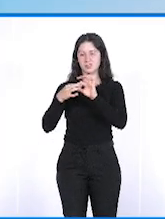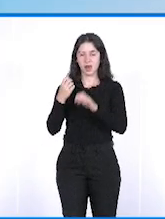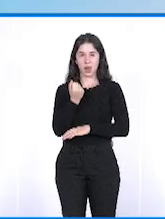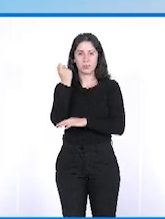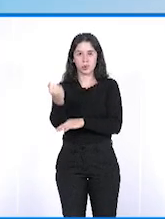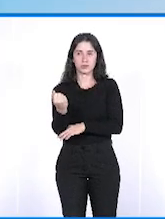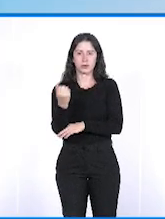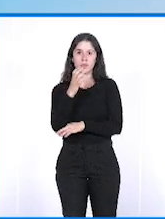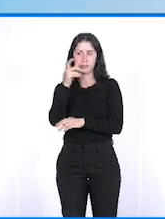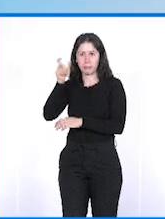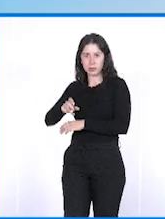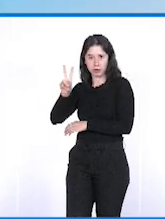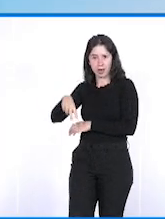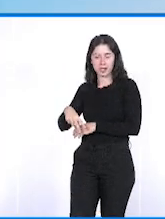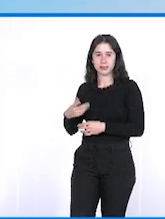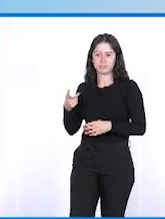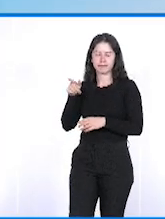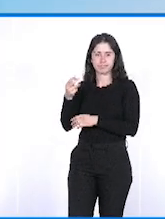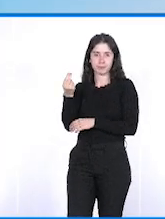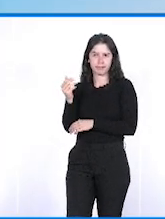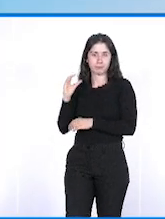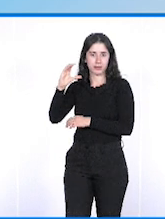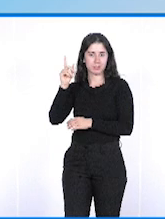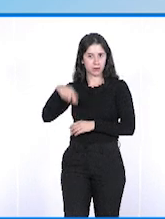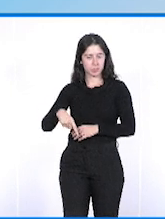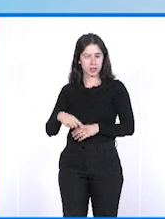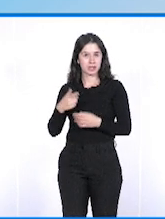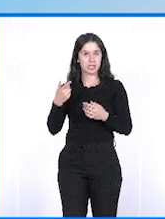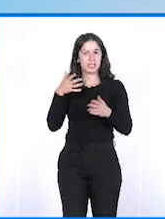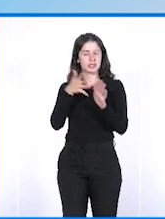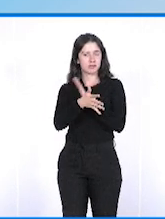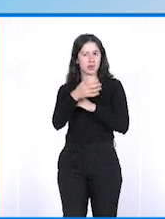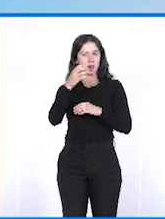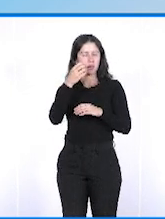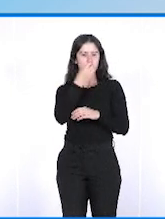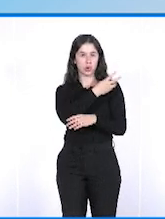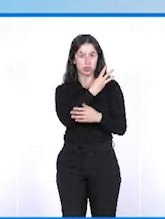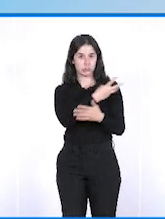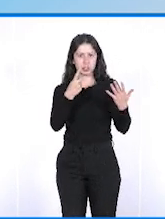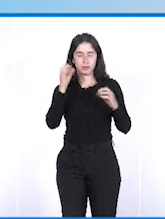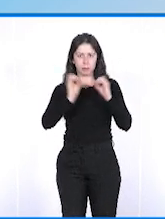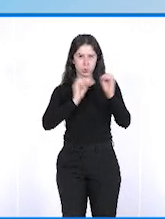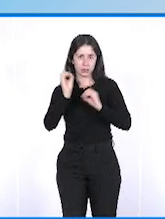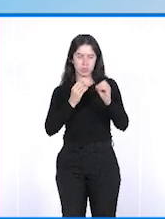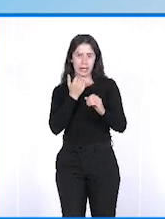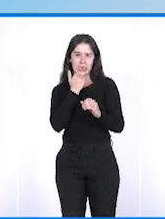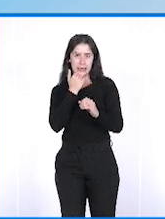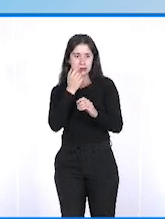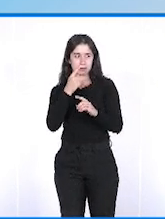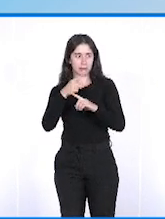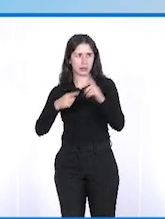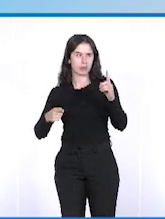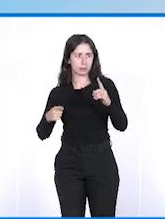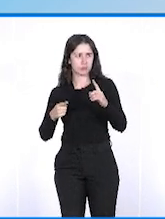personas también pues es el mayor de los costes Entonces es un 81 Por bueno 81 casi y medio Y a partir